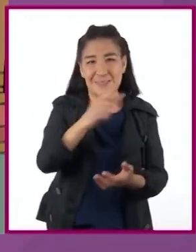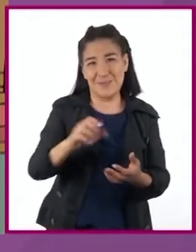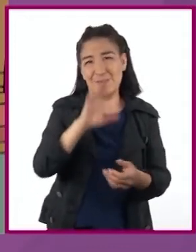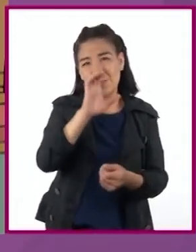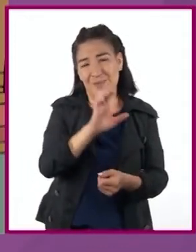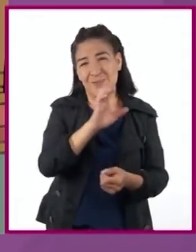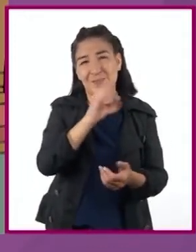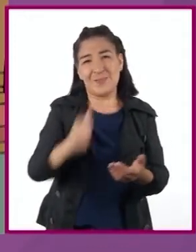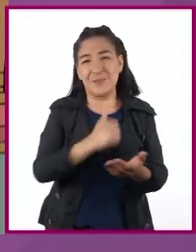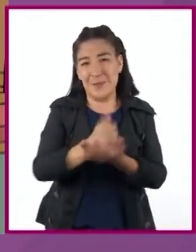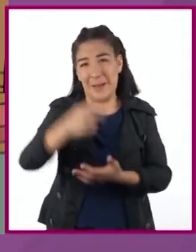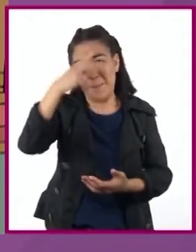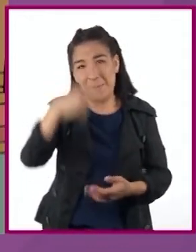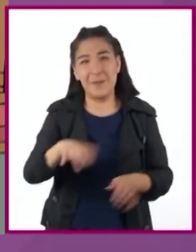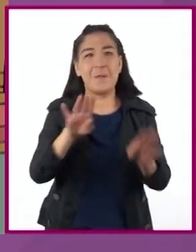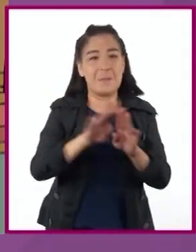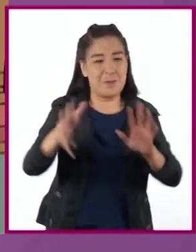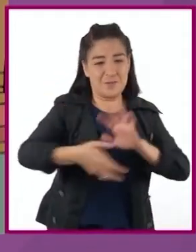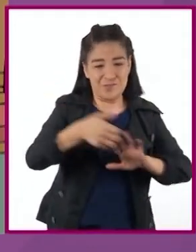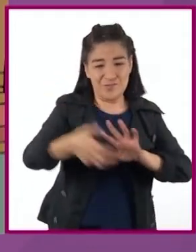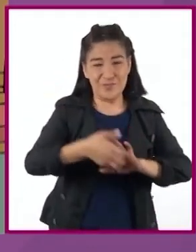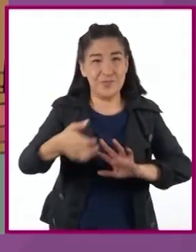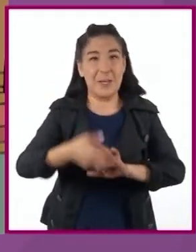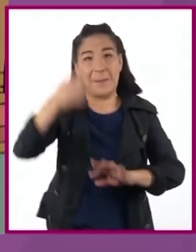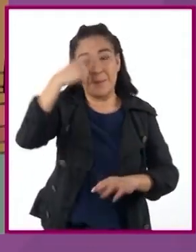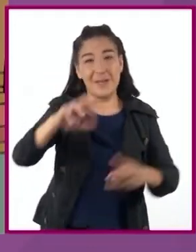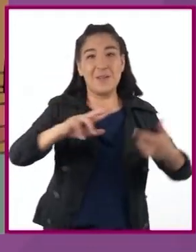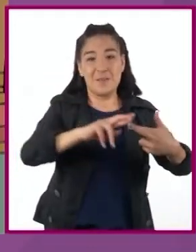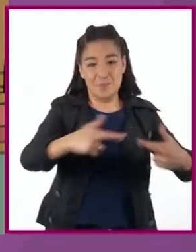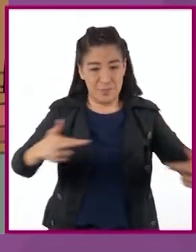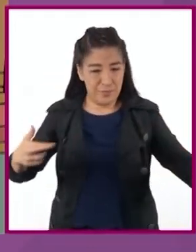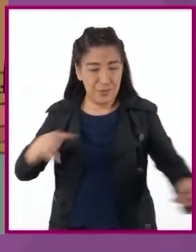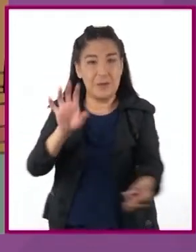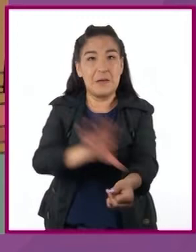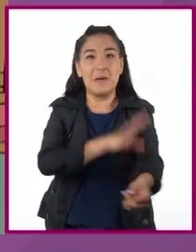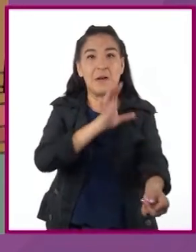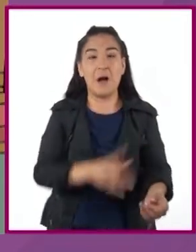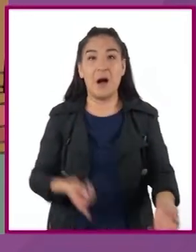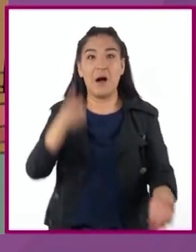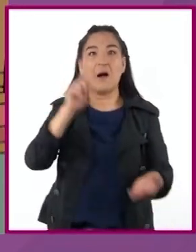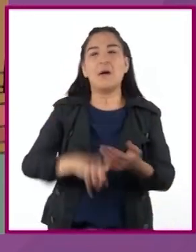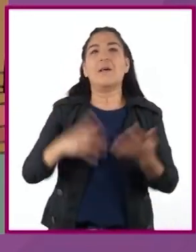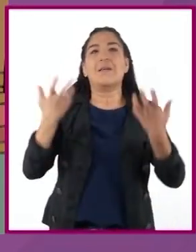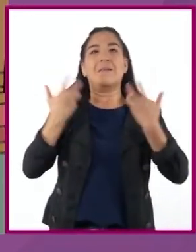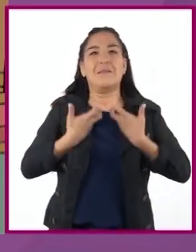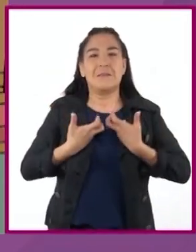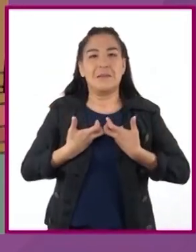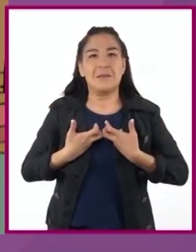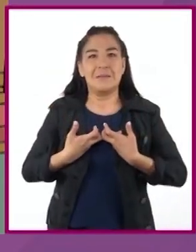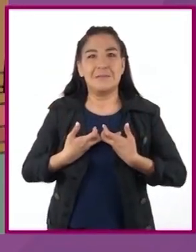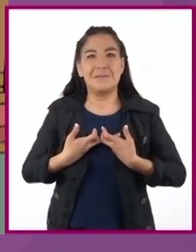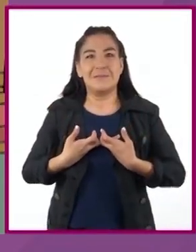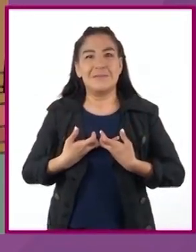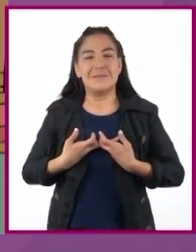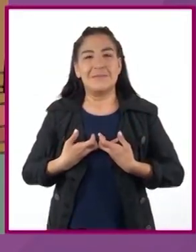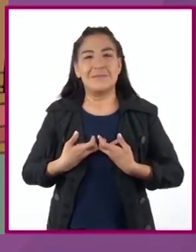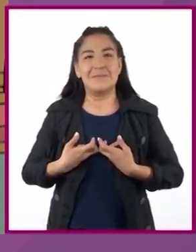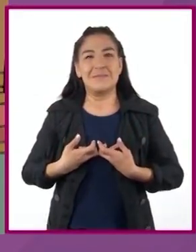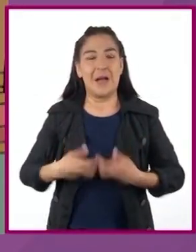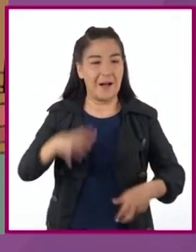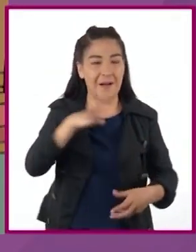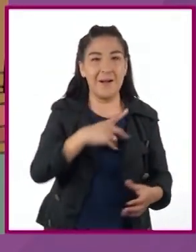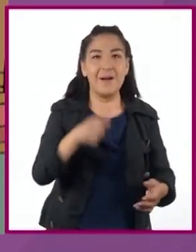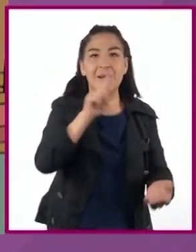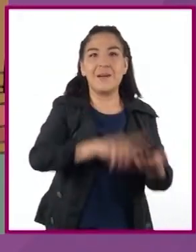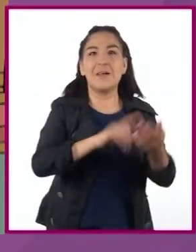realizando excavaciones para instalar cableado subterráneo, cuando ¡ay! ¡Chúmbale! Se les